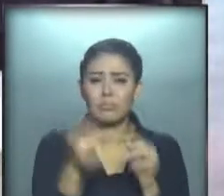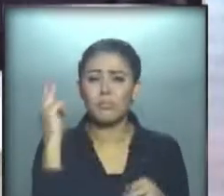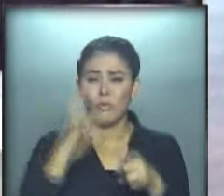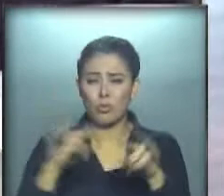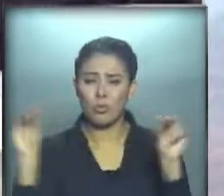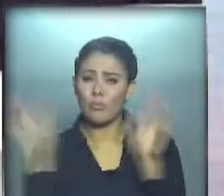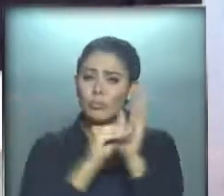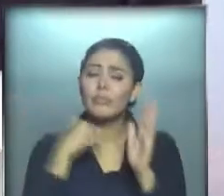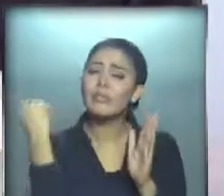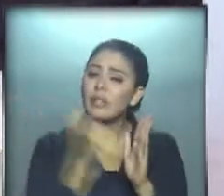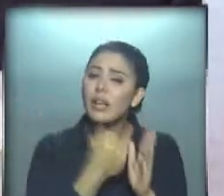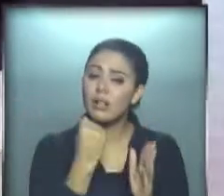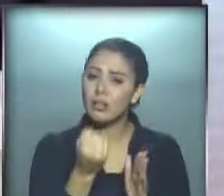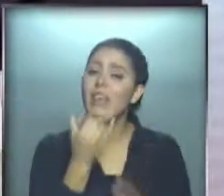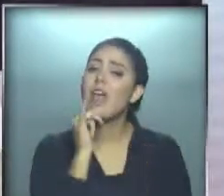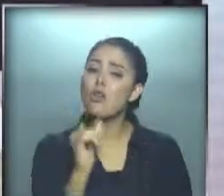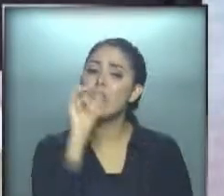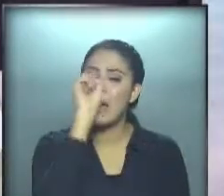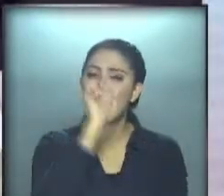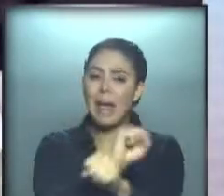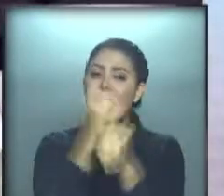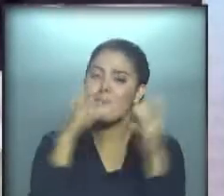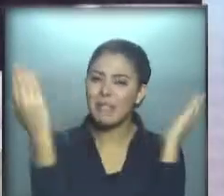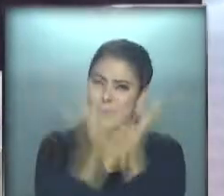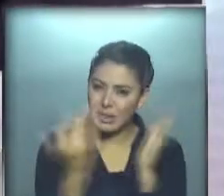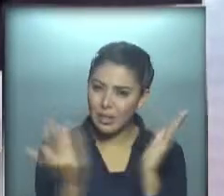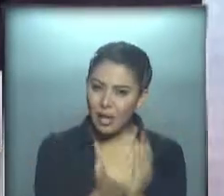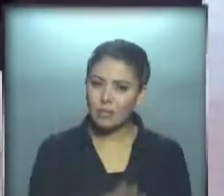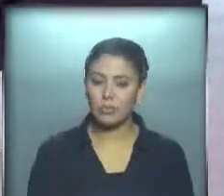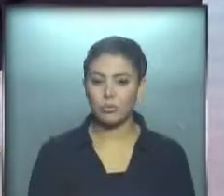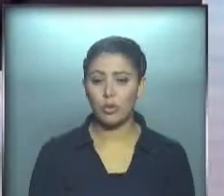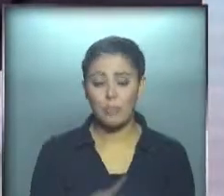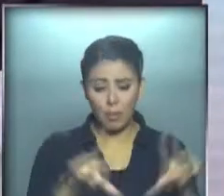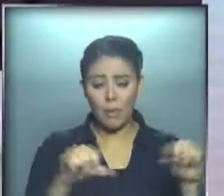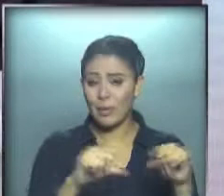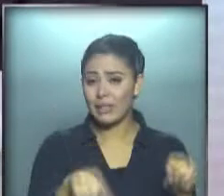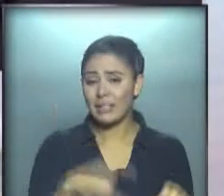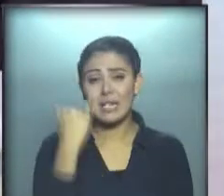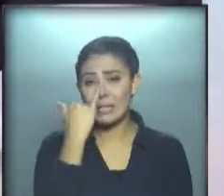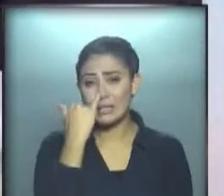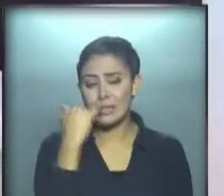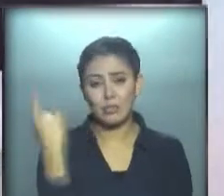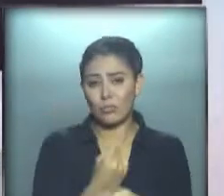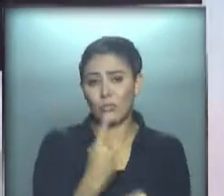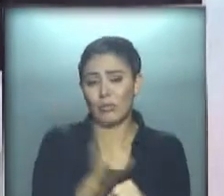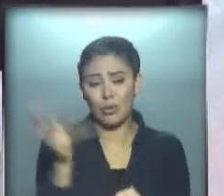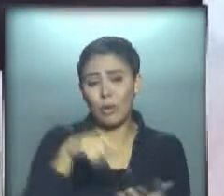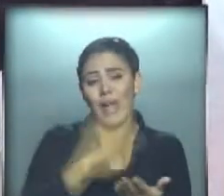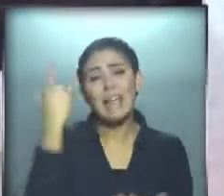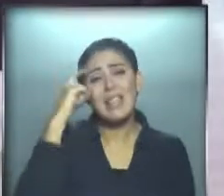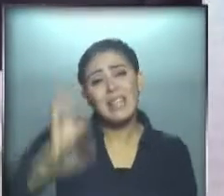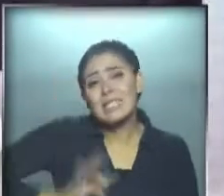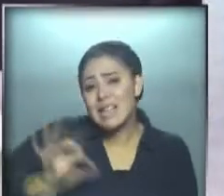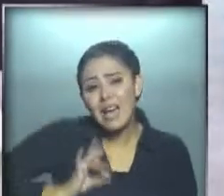delito. Queremos que esta denuncia penal promueva una investigación. Y es una patente, y claro, no circula más con el territorio de la Ciudad de Buenos Aires hace 10 años.